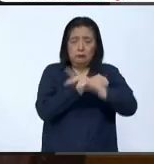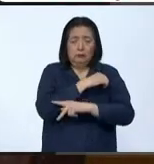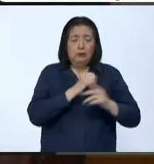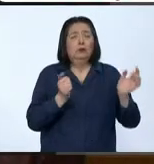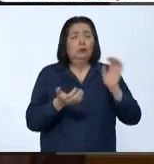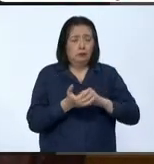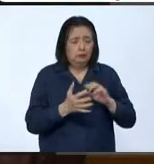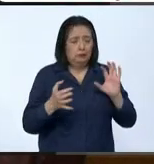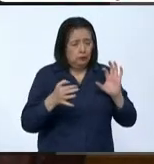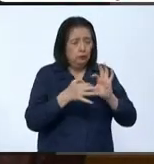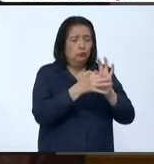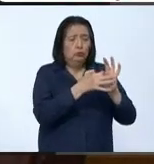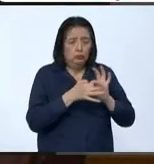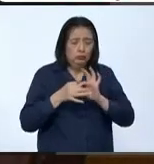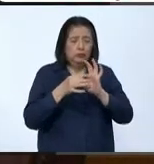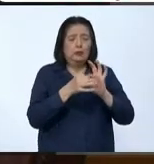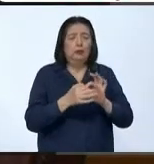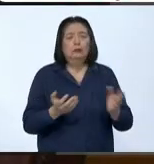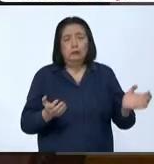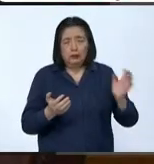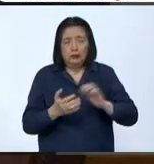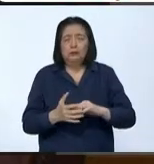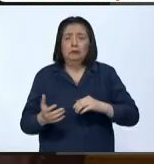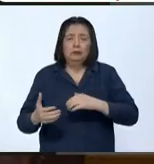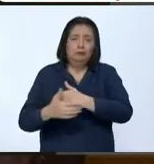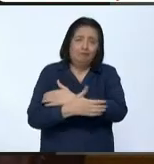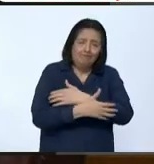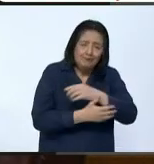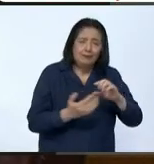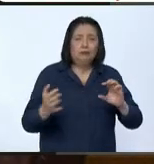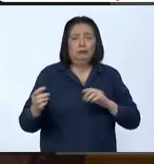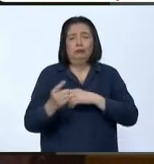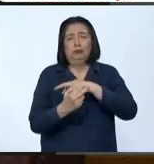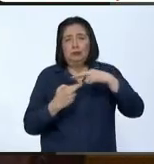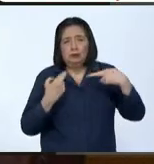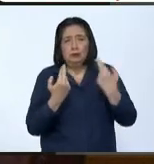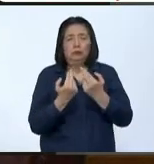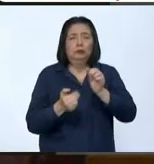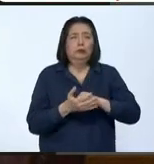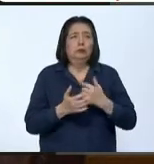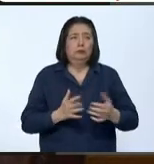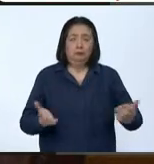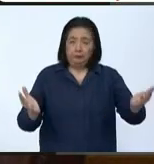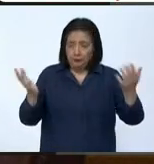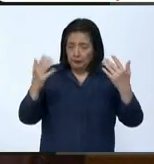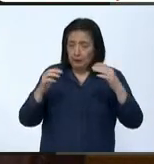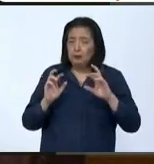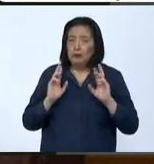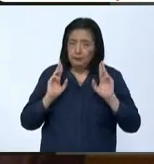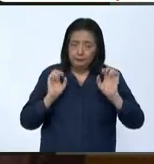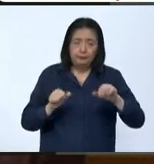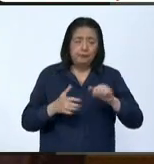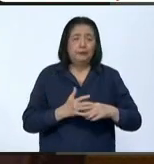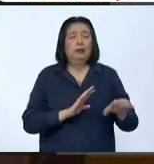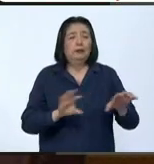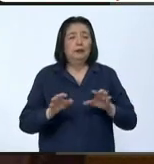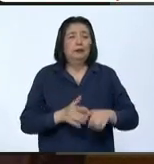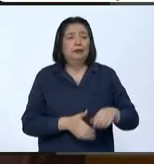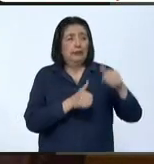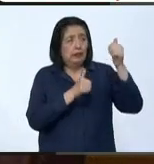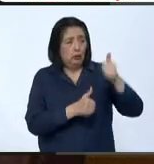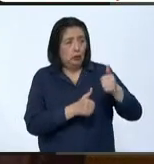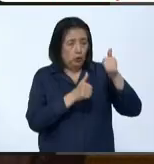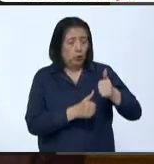se reconcilien se abracen se encuentren convocatoria que esperamos realizar en agosto